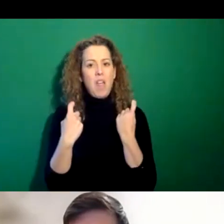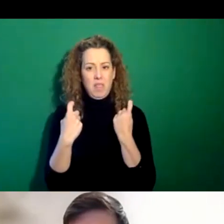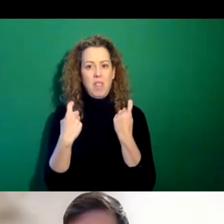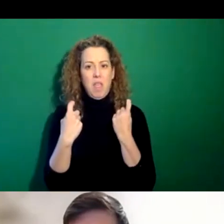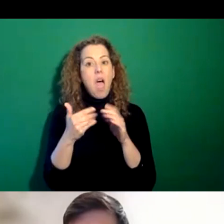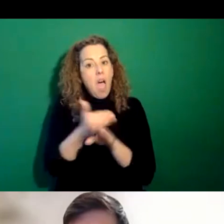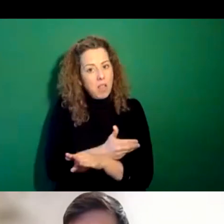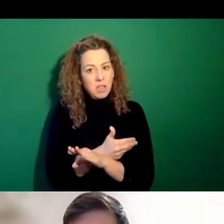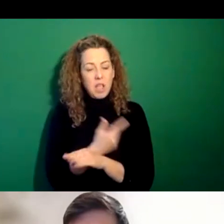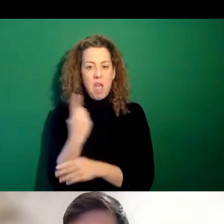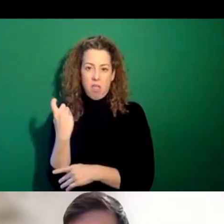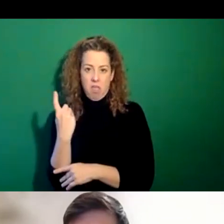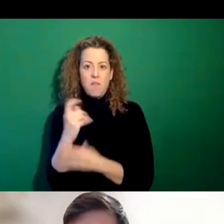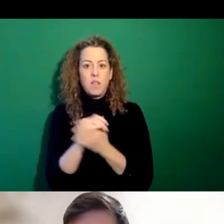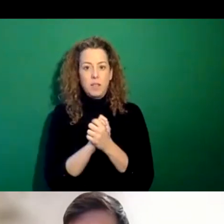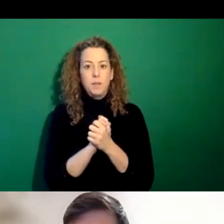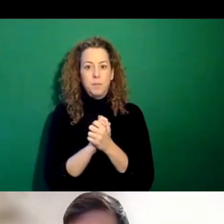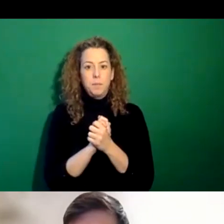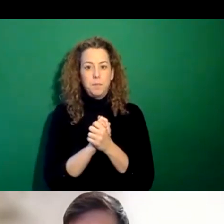previamente. Claro,